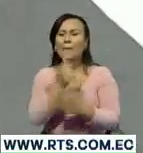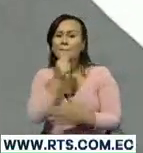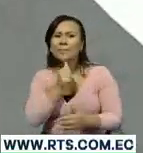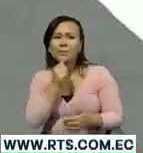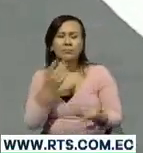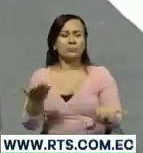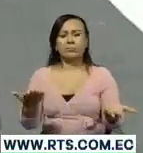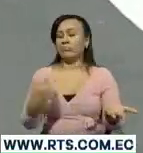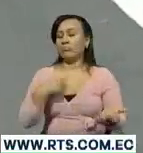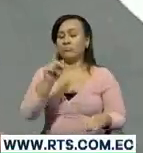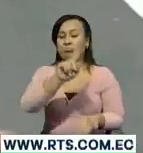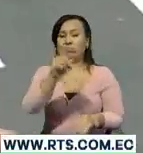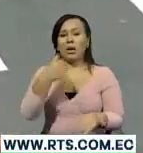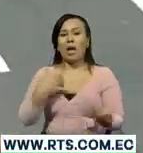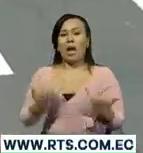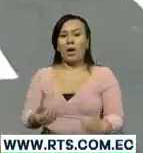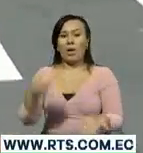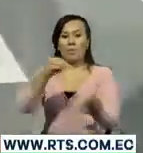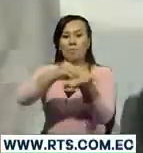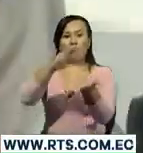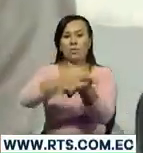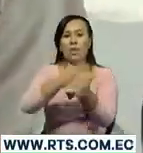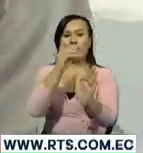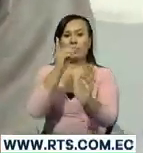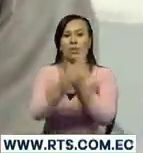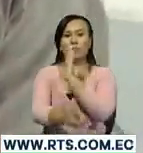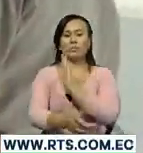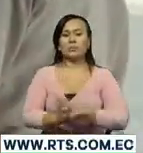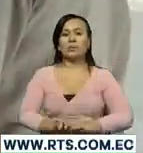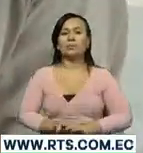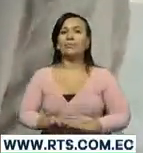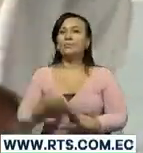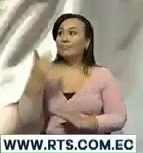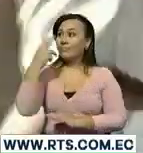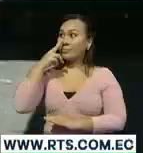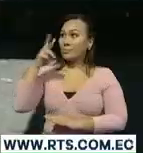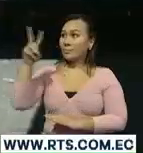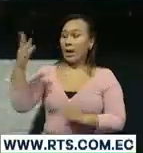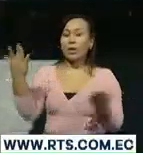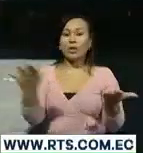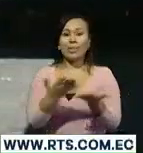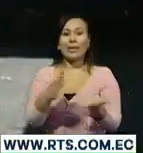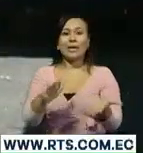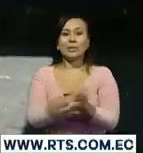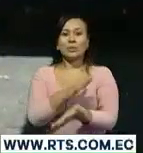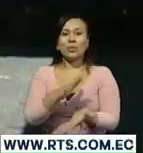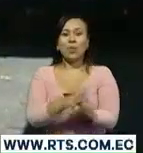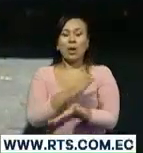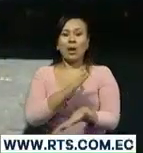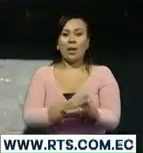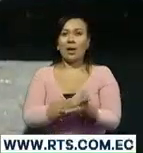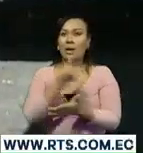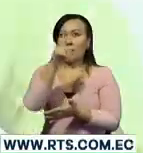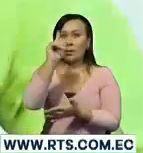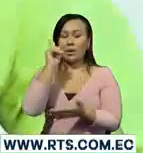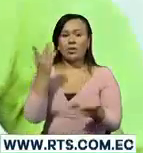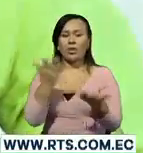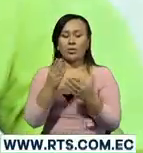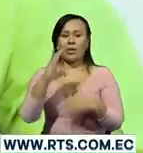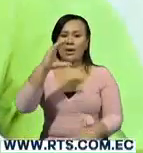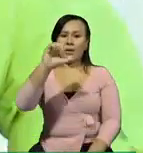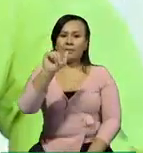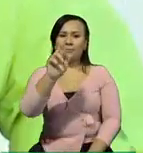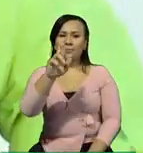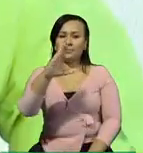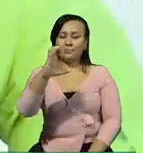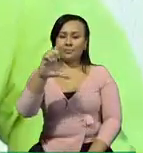por eso vamos a poner la denuncia a la casa judicial. El hecho sucedió en una unidad educativa fiscal mixta ubicada en Carcelén Bajo. Y este